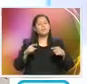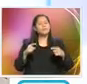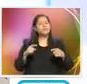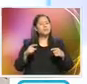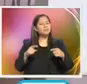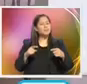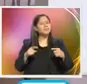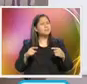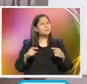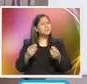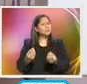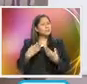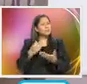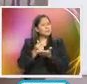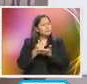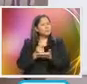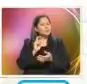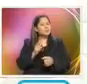lo primero que aporta?